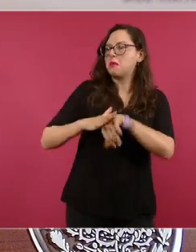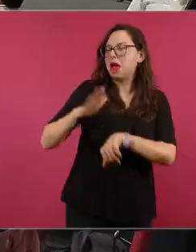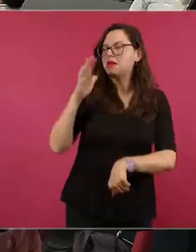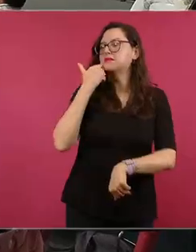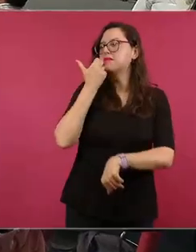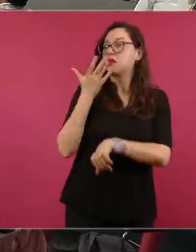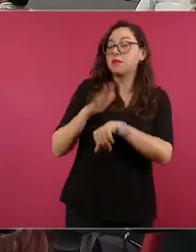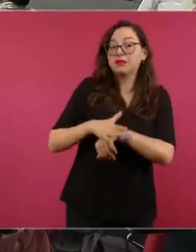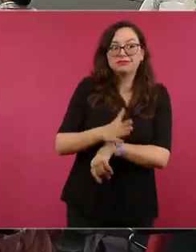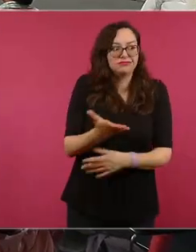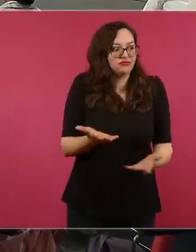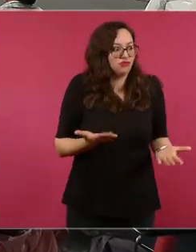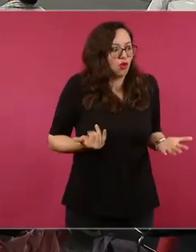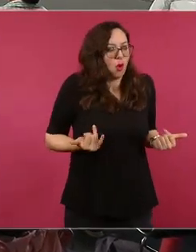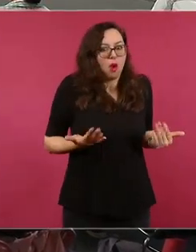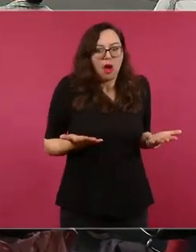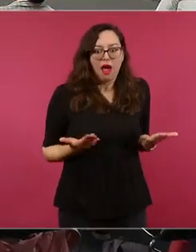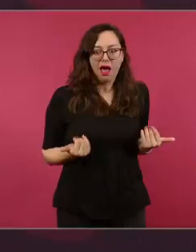que